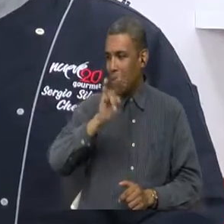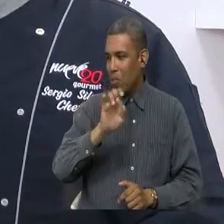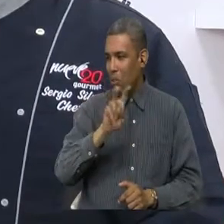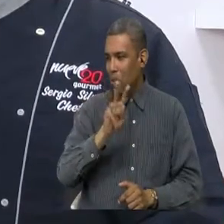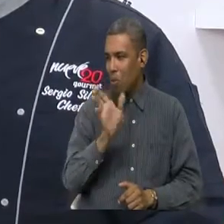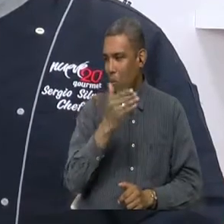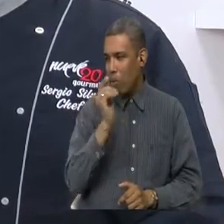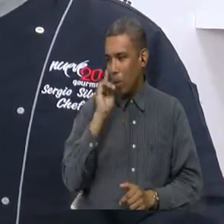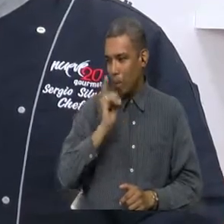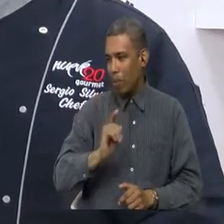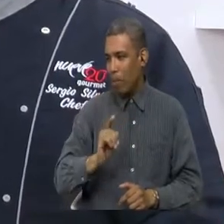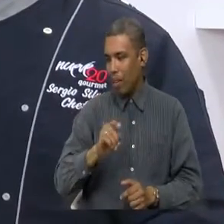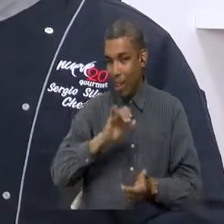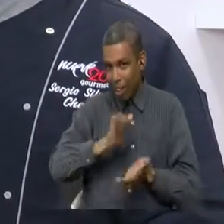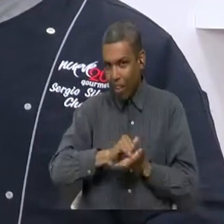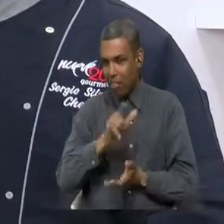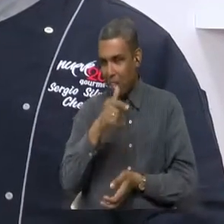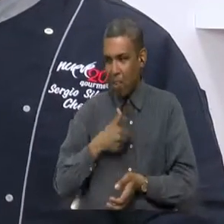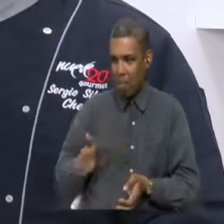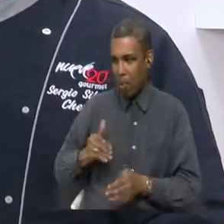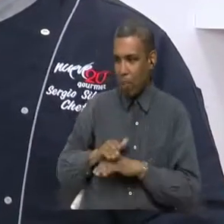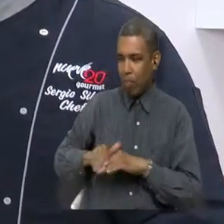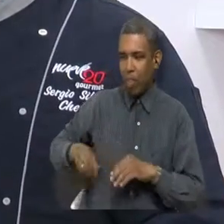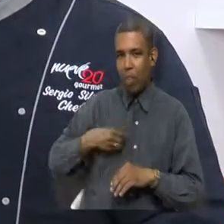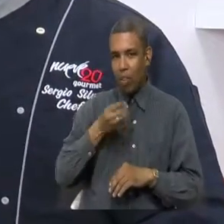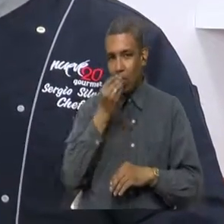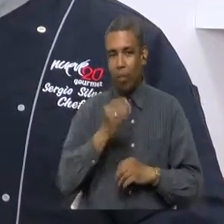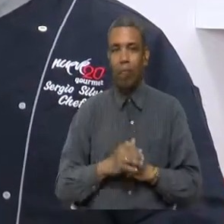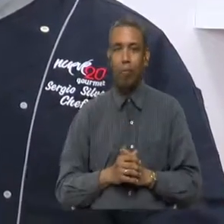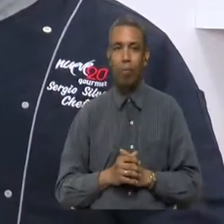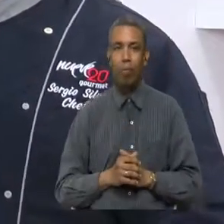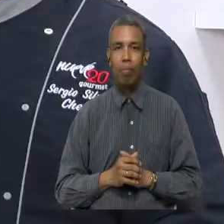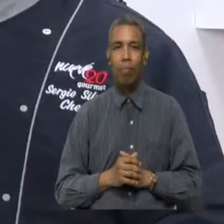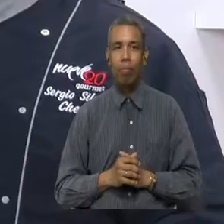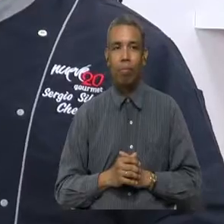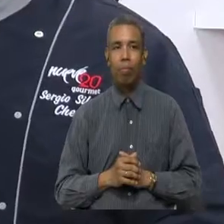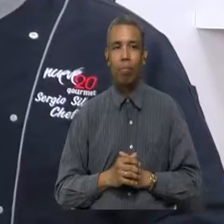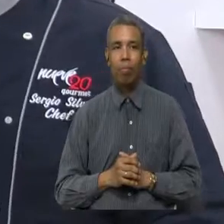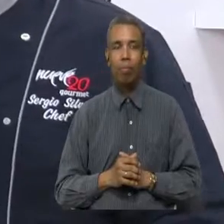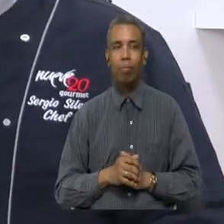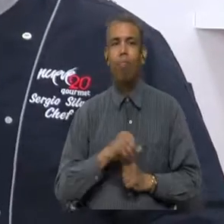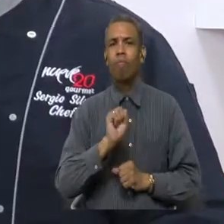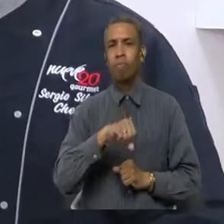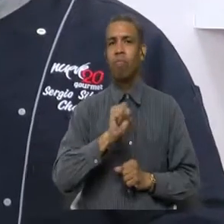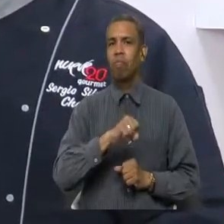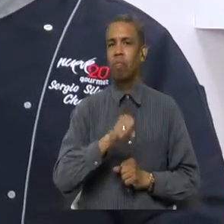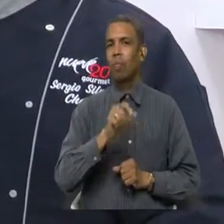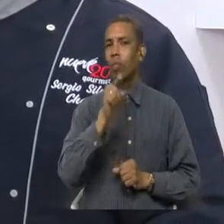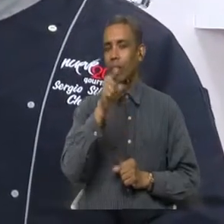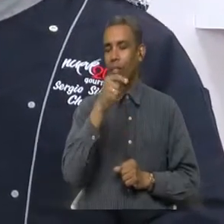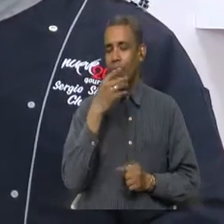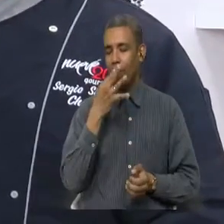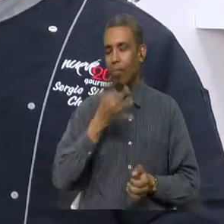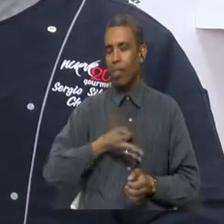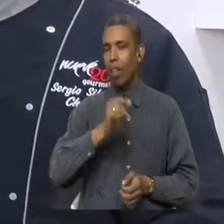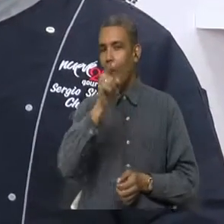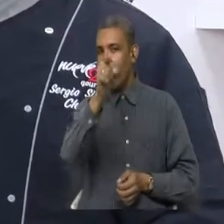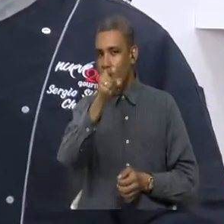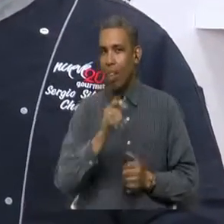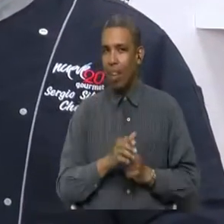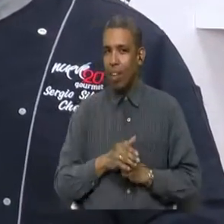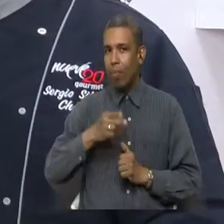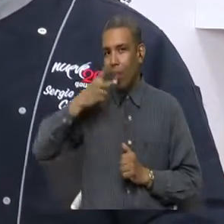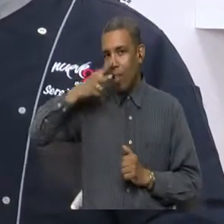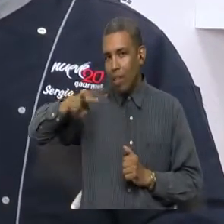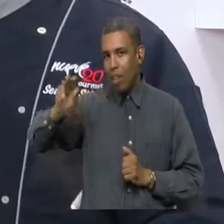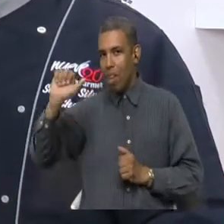¿oíste? Sí, el señor se quedó con ellas. Sí, estuvo allá con la hija y le gustó el premio.